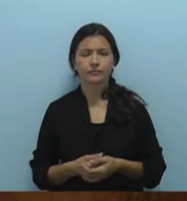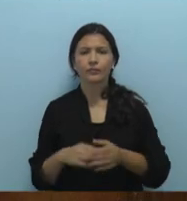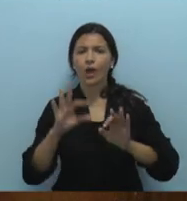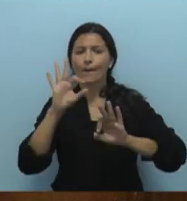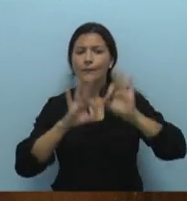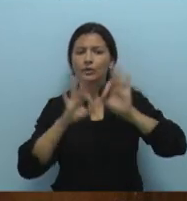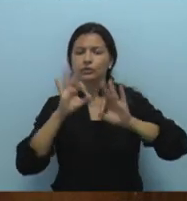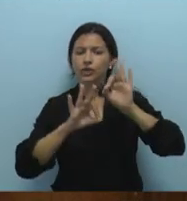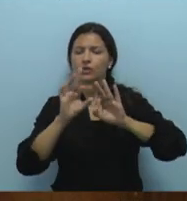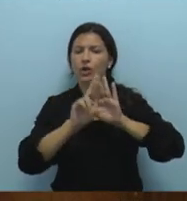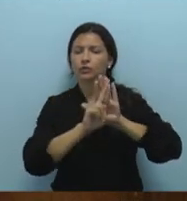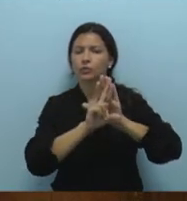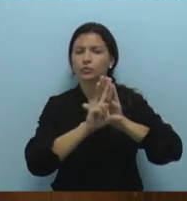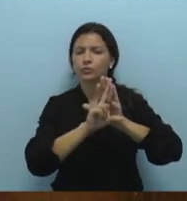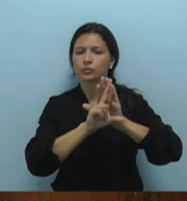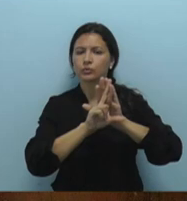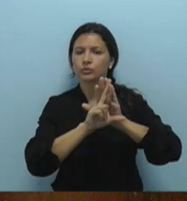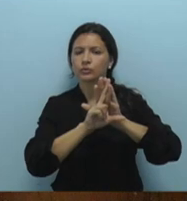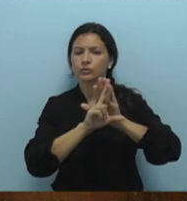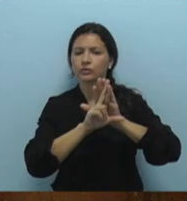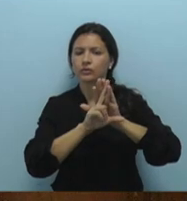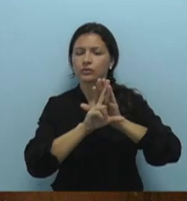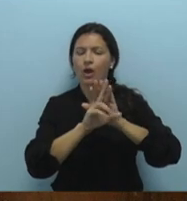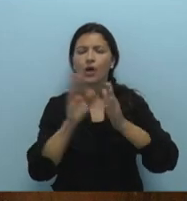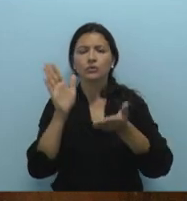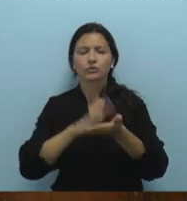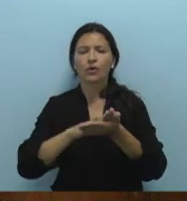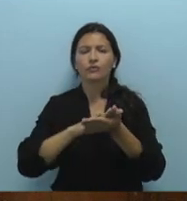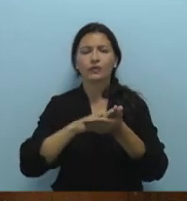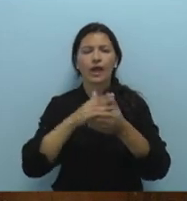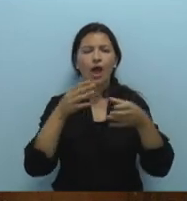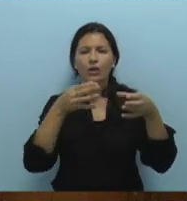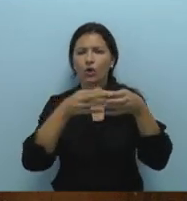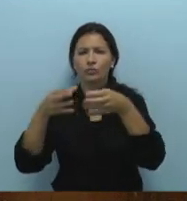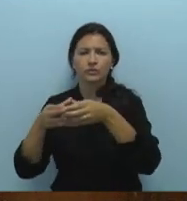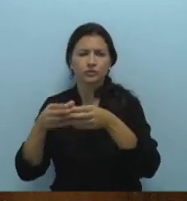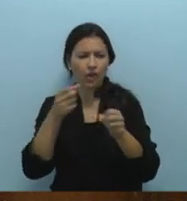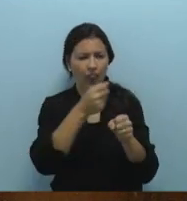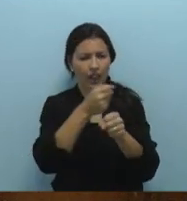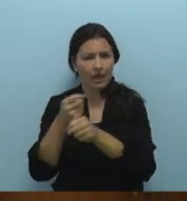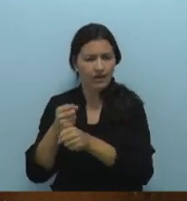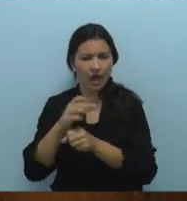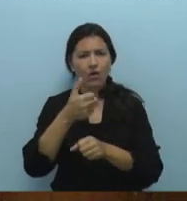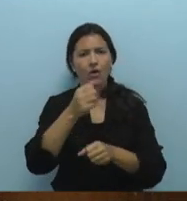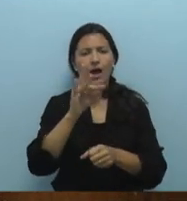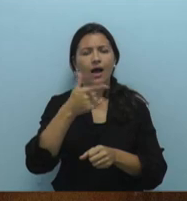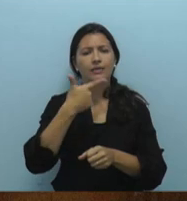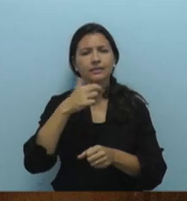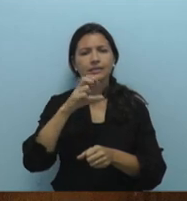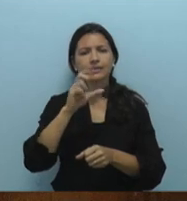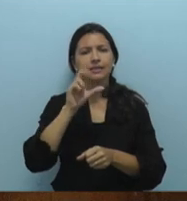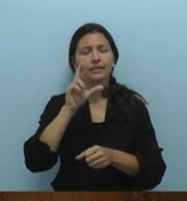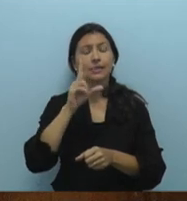Proyecto de resolución de aceptación de adscripciones y comisiones de servicio. En consideración su tratamiento